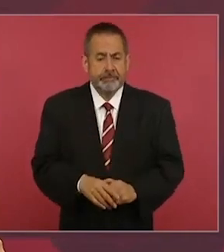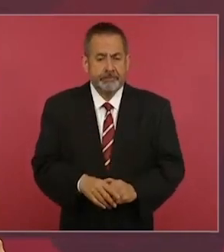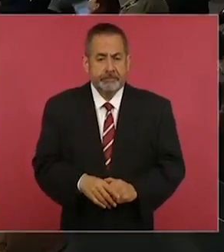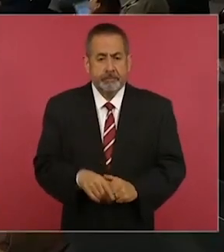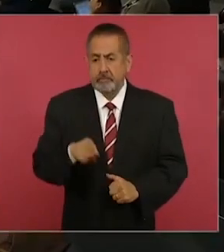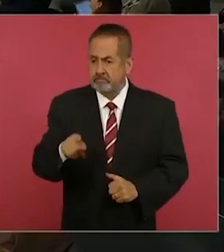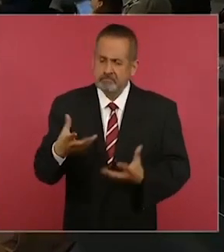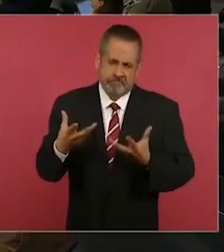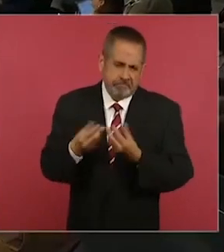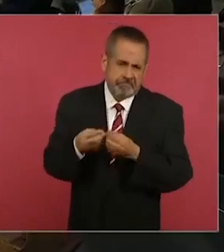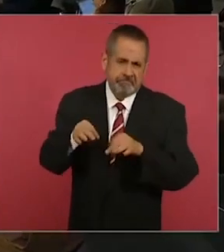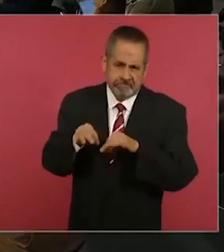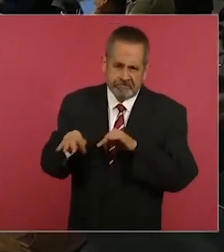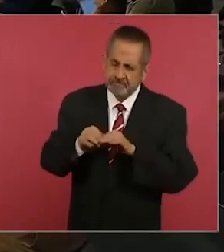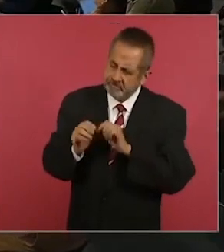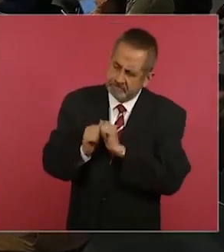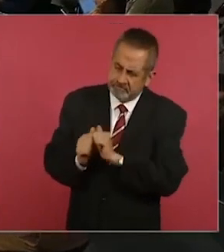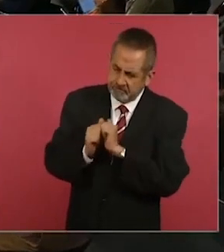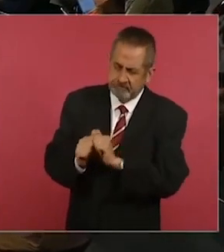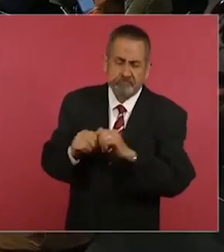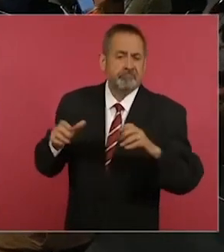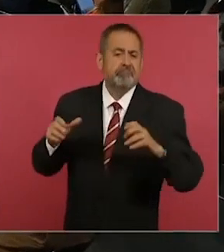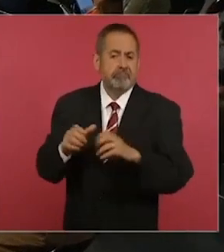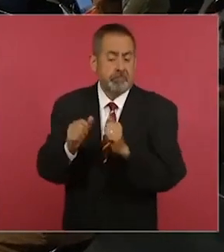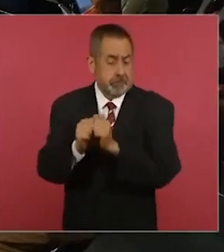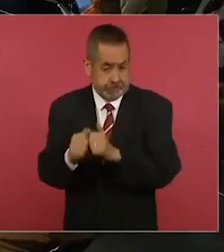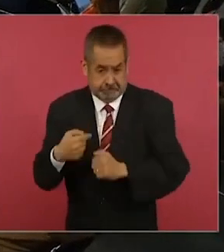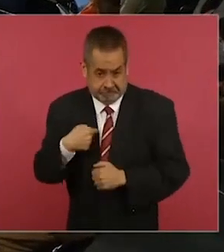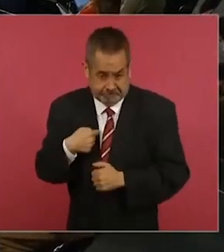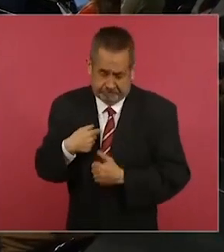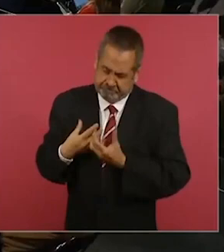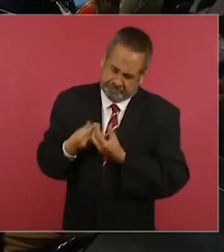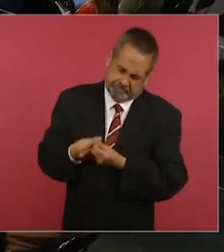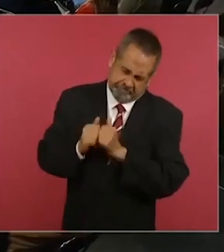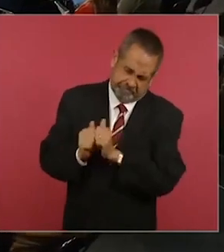Ha estado trabajando conmigo